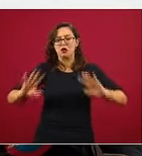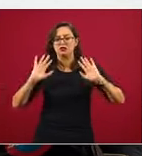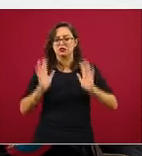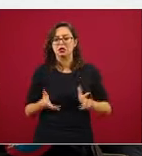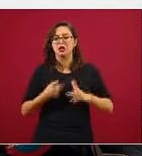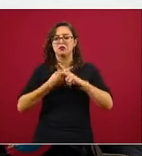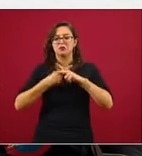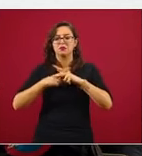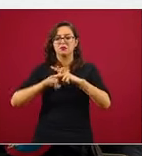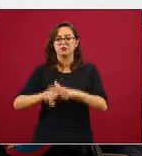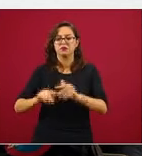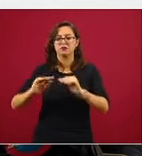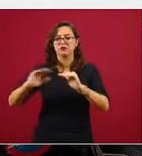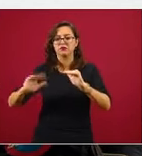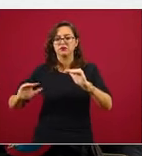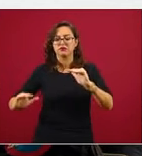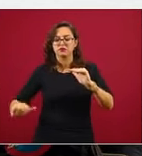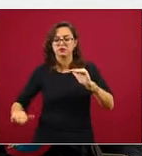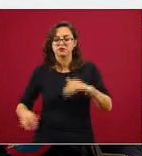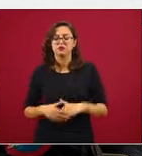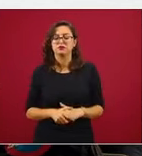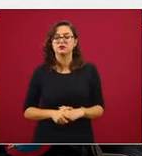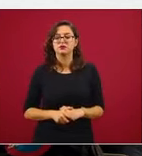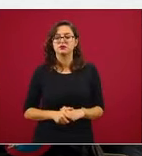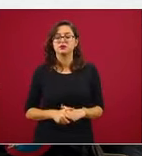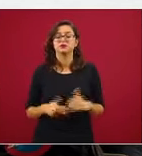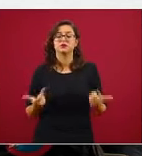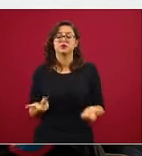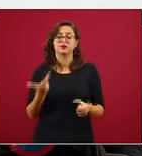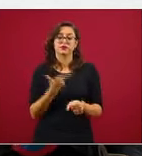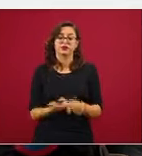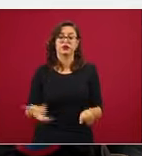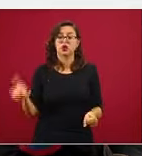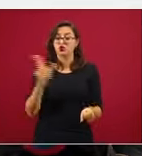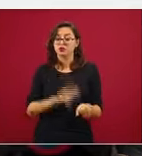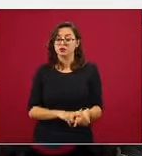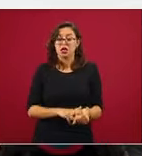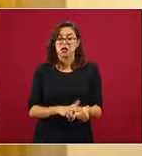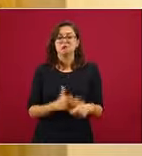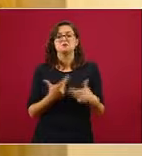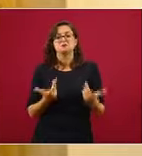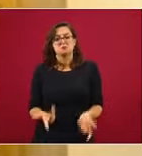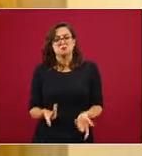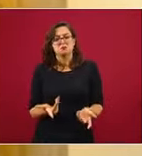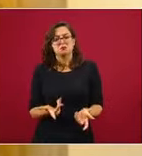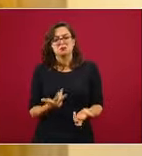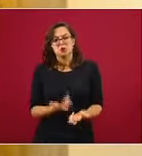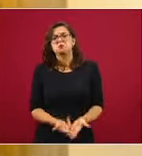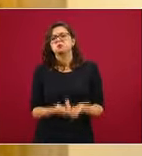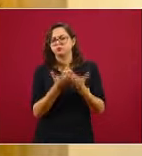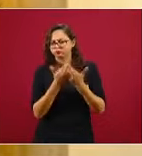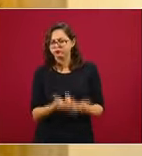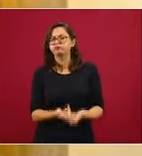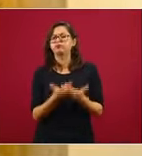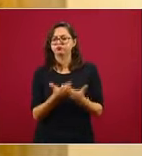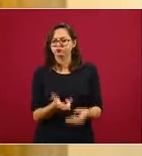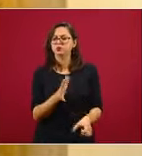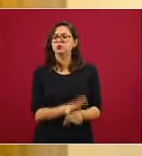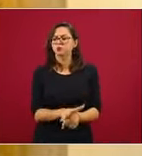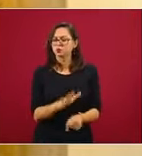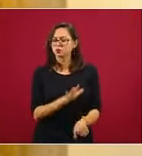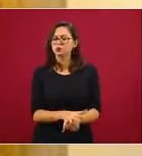a tener control. La ocupación hospitalaria en general tiene bastante disponibilidad para